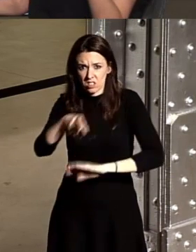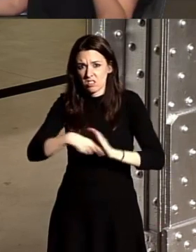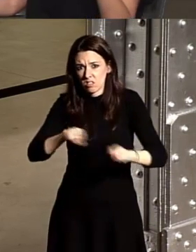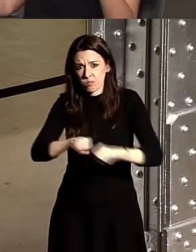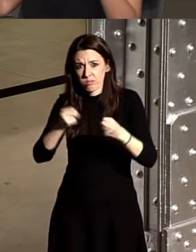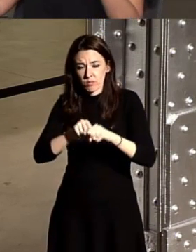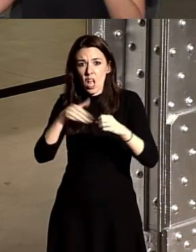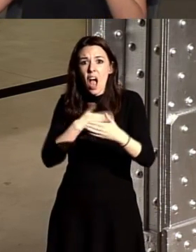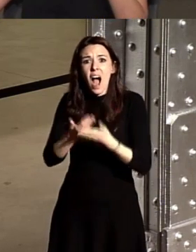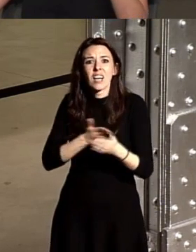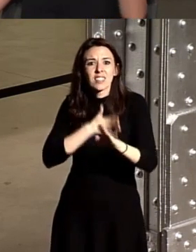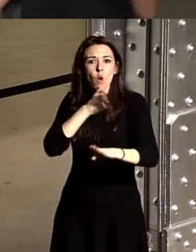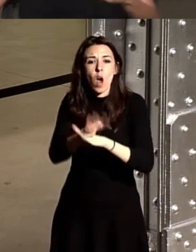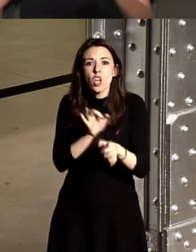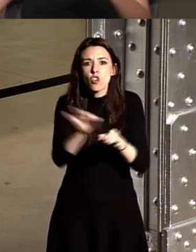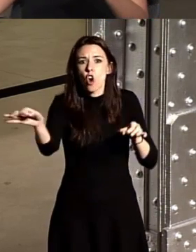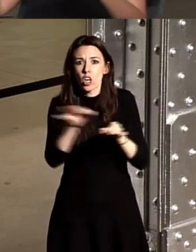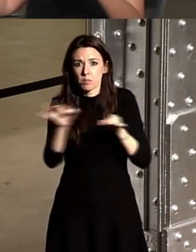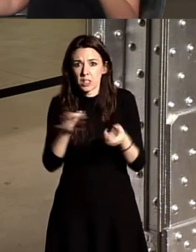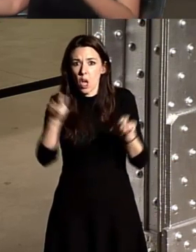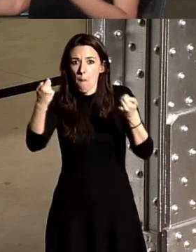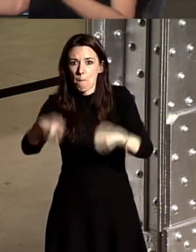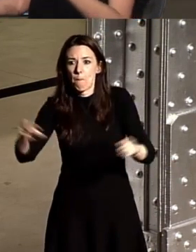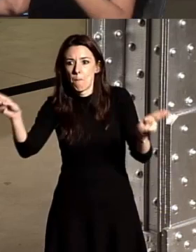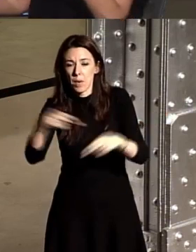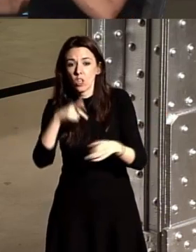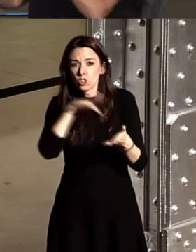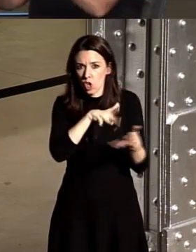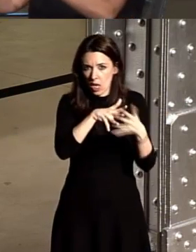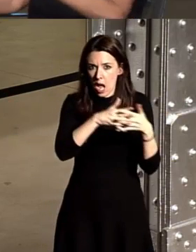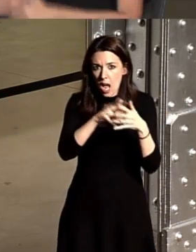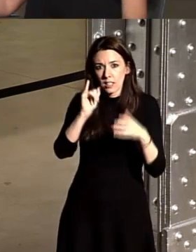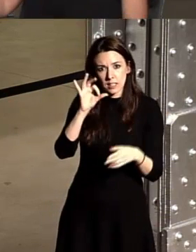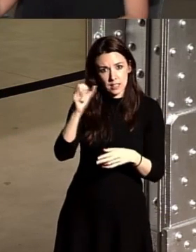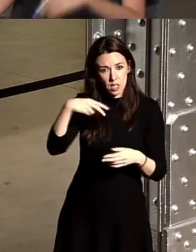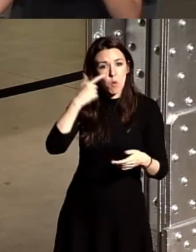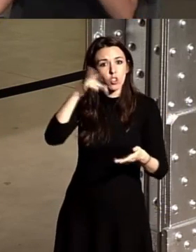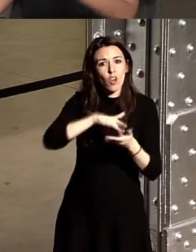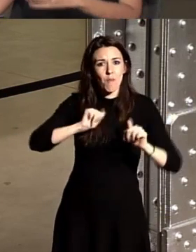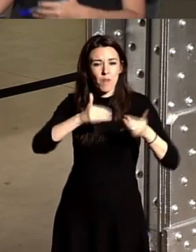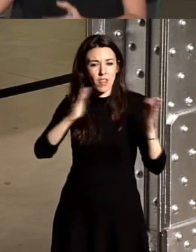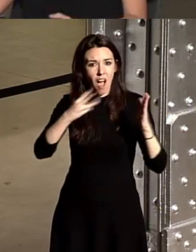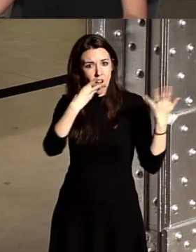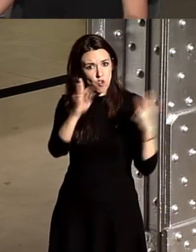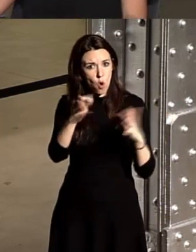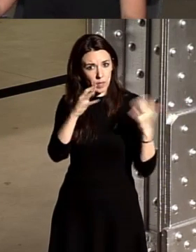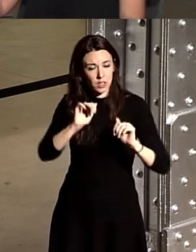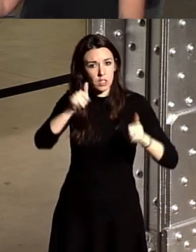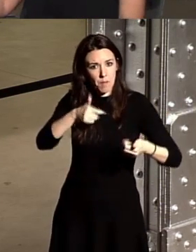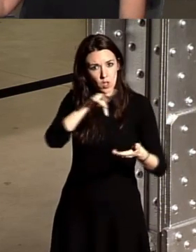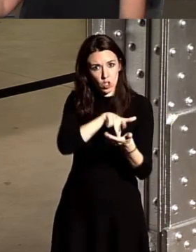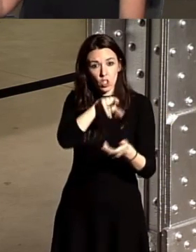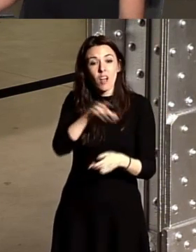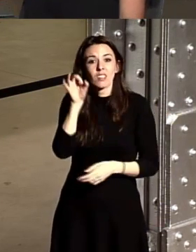de corresponsalías estupendas, y eso pasó en Estados Unidos, lo explica David Simon, que empezó a pasar en los años 90, y eso aquí empezó a pasar ya en